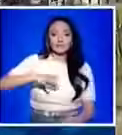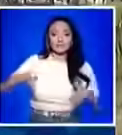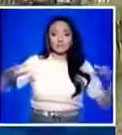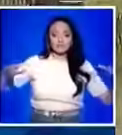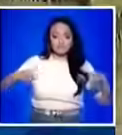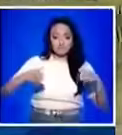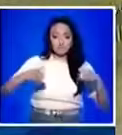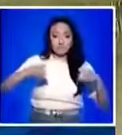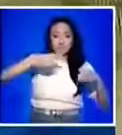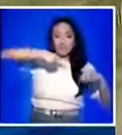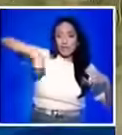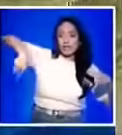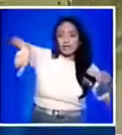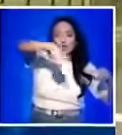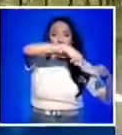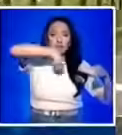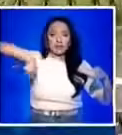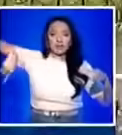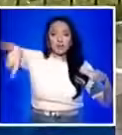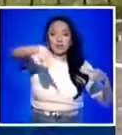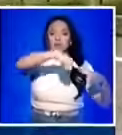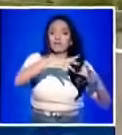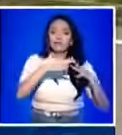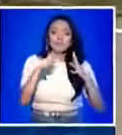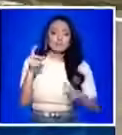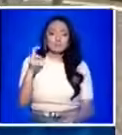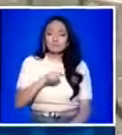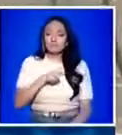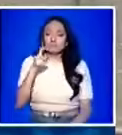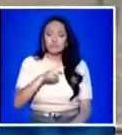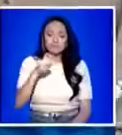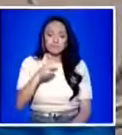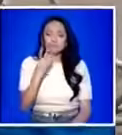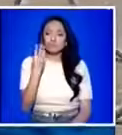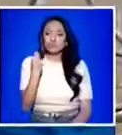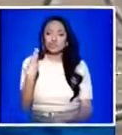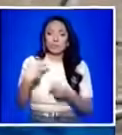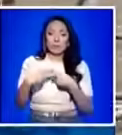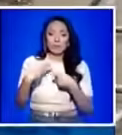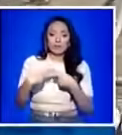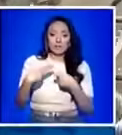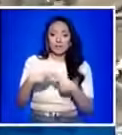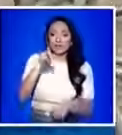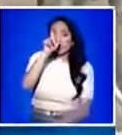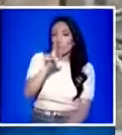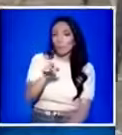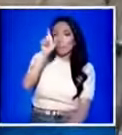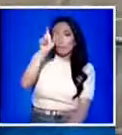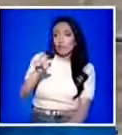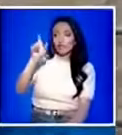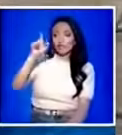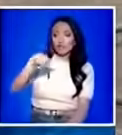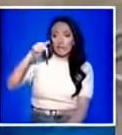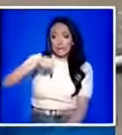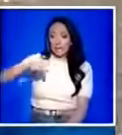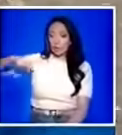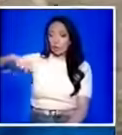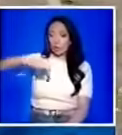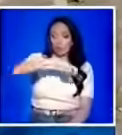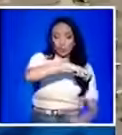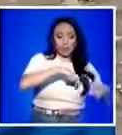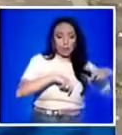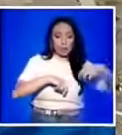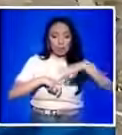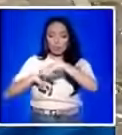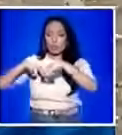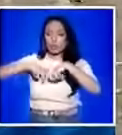céntrico. Es muy necesario, hay muchísima participación de las personas que cruzan por este parque, y dejarle